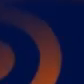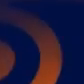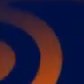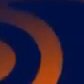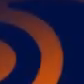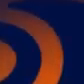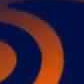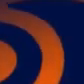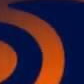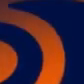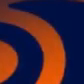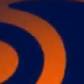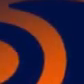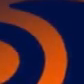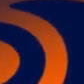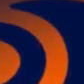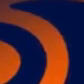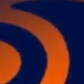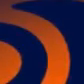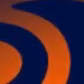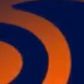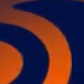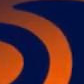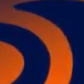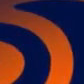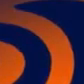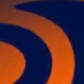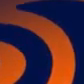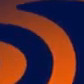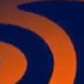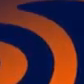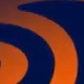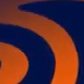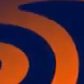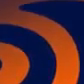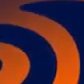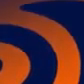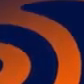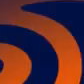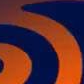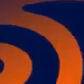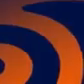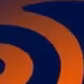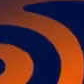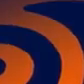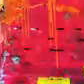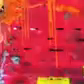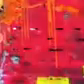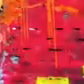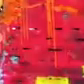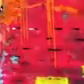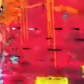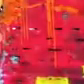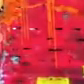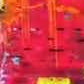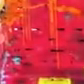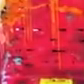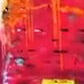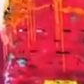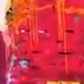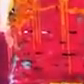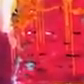Estás viendo RTVC Noticias, emisión mediodía.